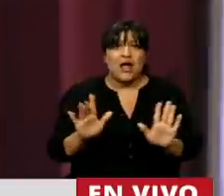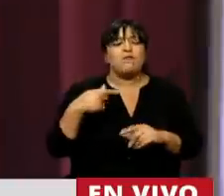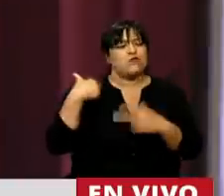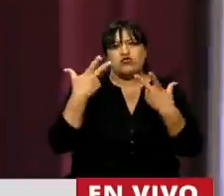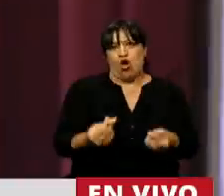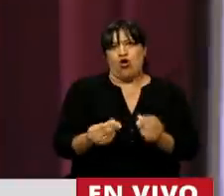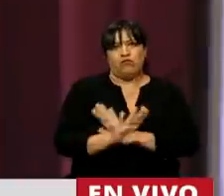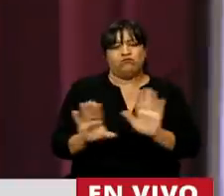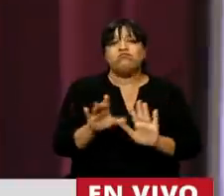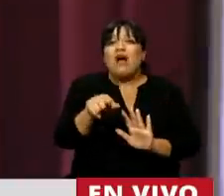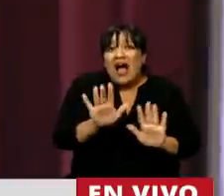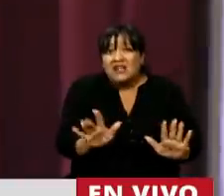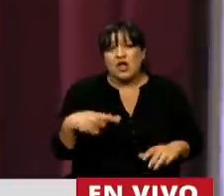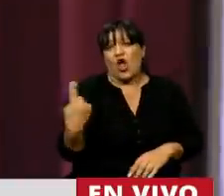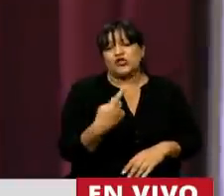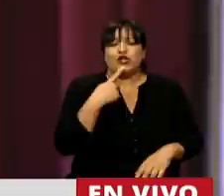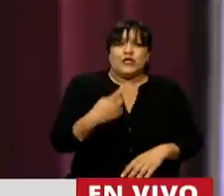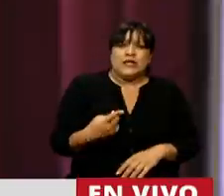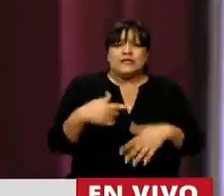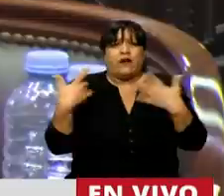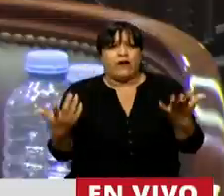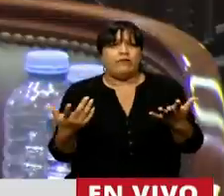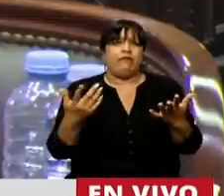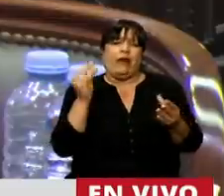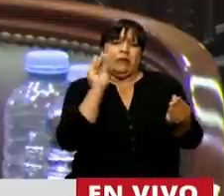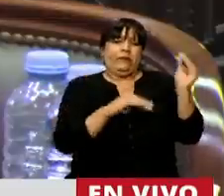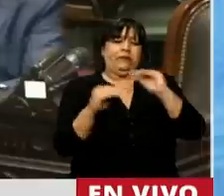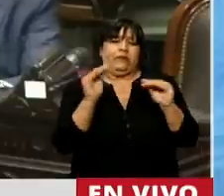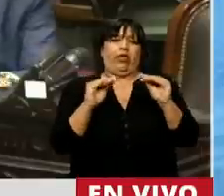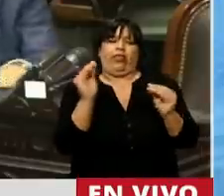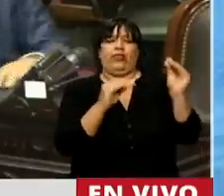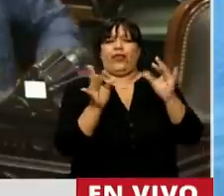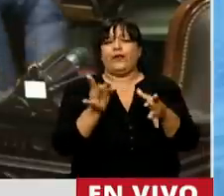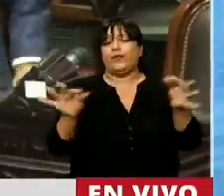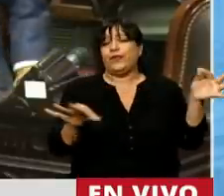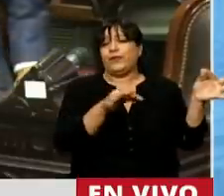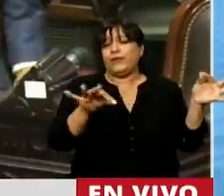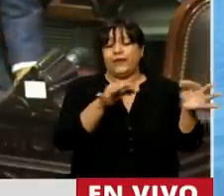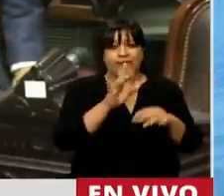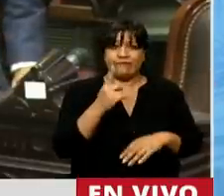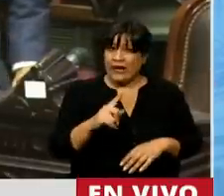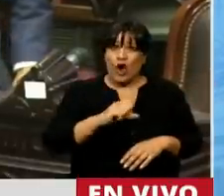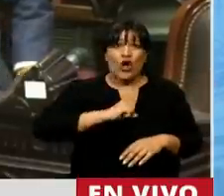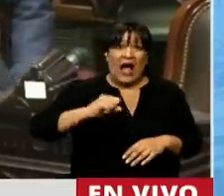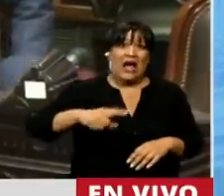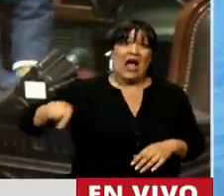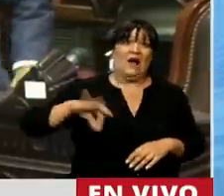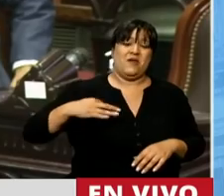que estamos haciendo, por más que nos pongamos y disfracemos las palabras con las que querramos disfrazar, le estamos cagando